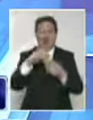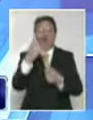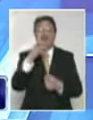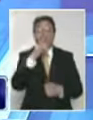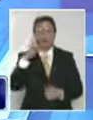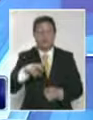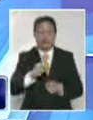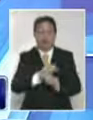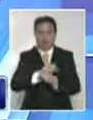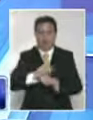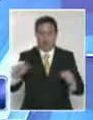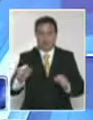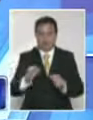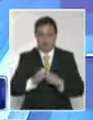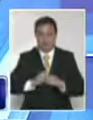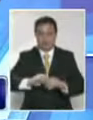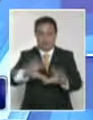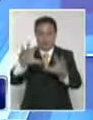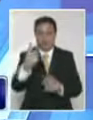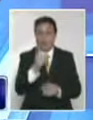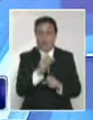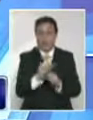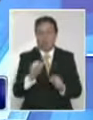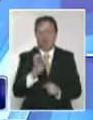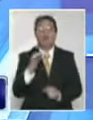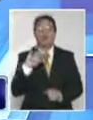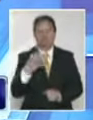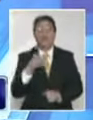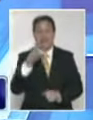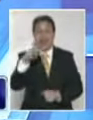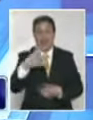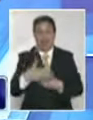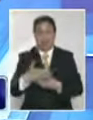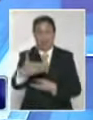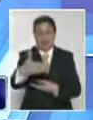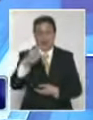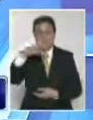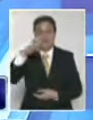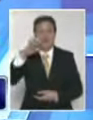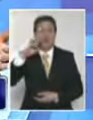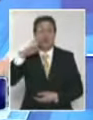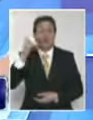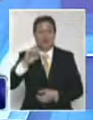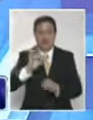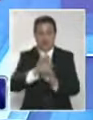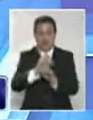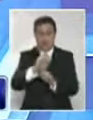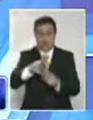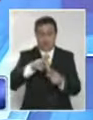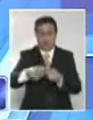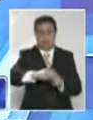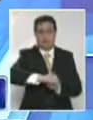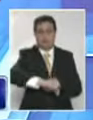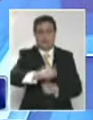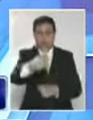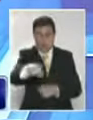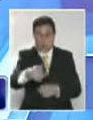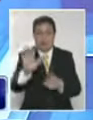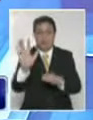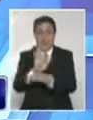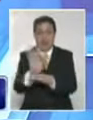podido difundir como debió haberse difundido, porque el Mercurio ha impedido, en definitiva, que se dé como masivamente. Y esa película es